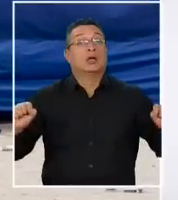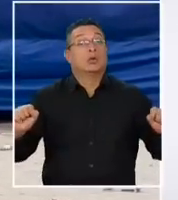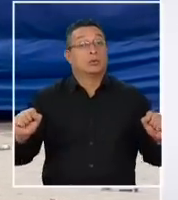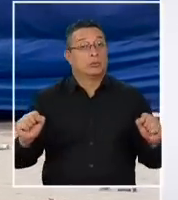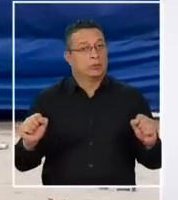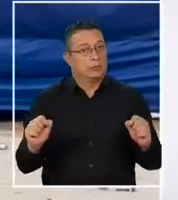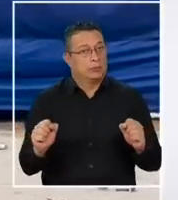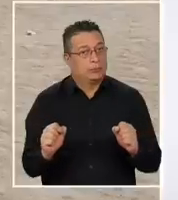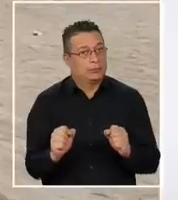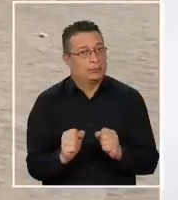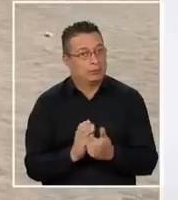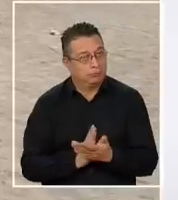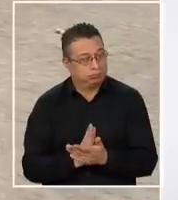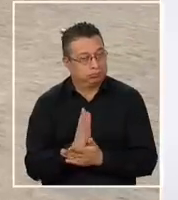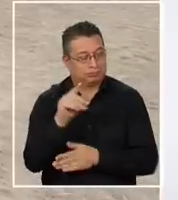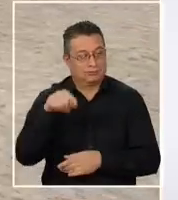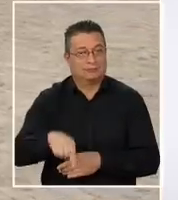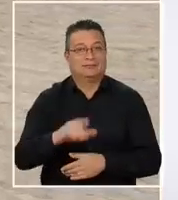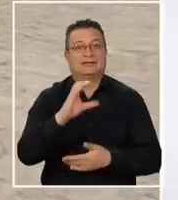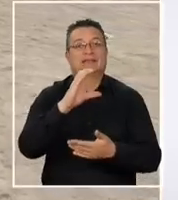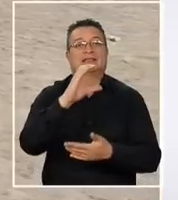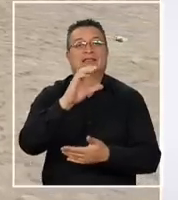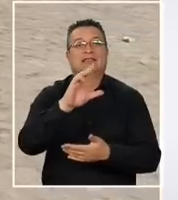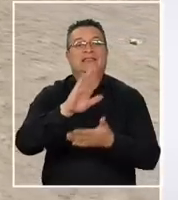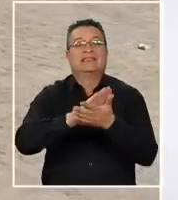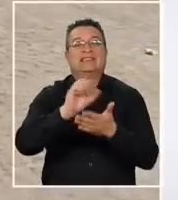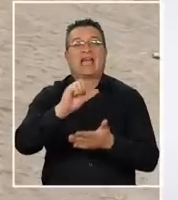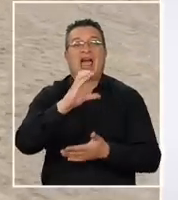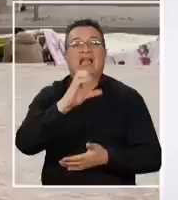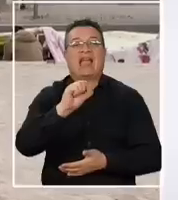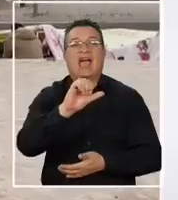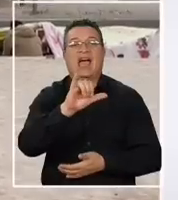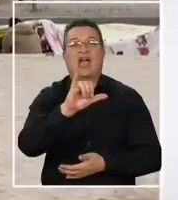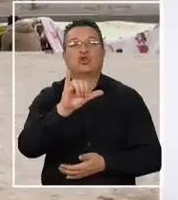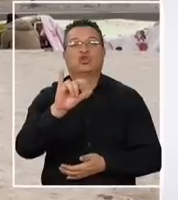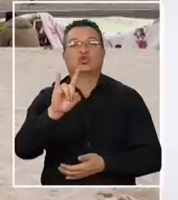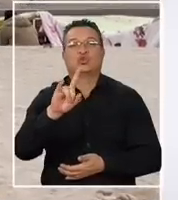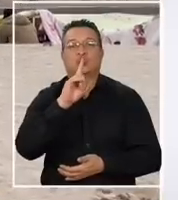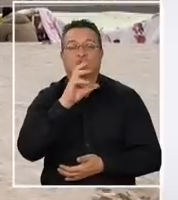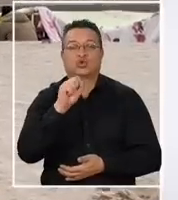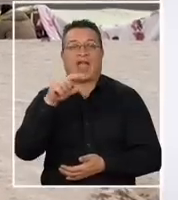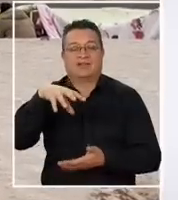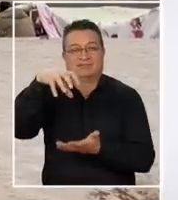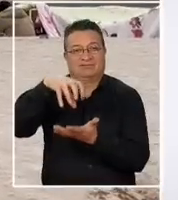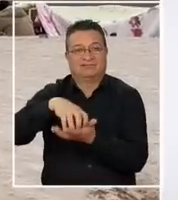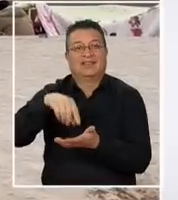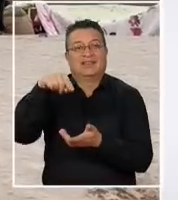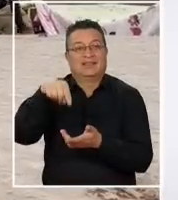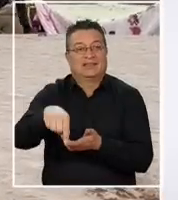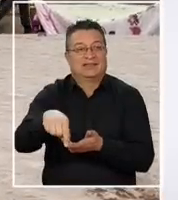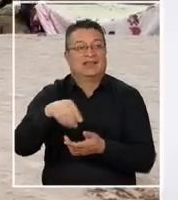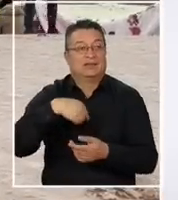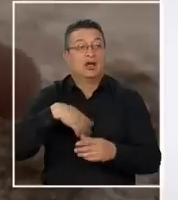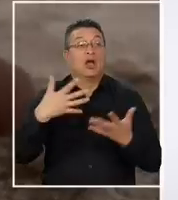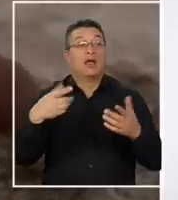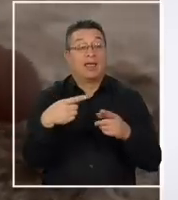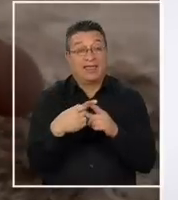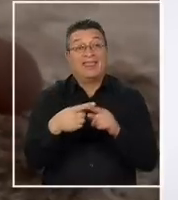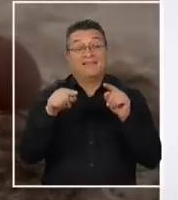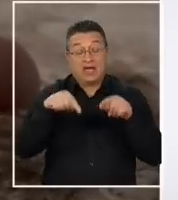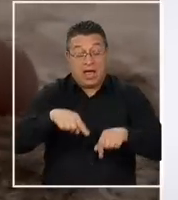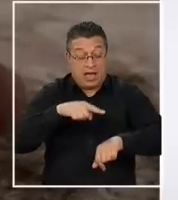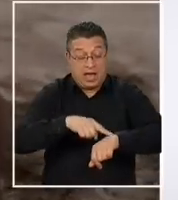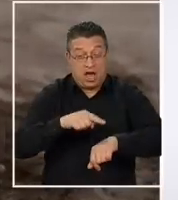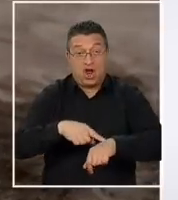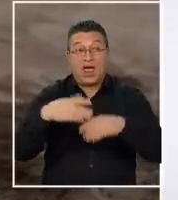el complejo fronterizo Chacayuta, con una imagen que dista muy mucho, ¿verdad?, de lo que vimos a lo largo del día. Ya a esta